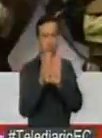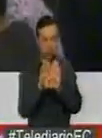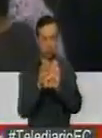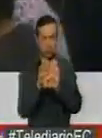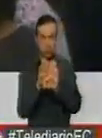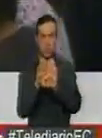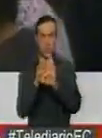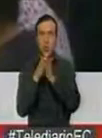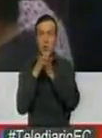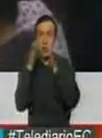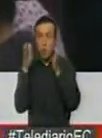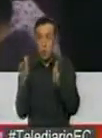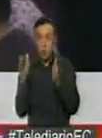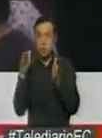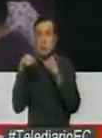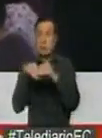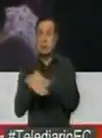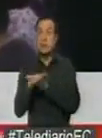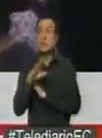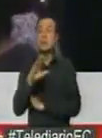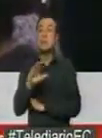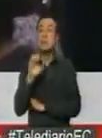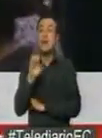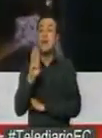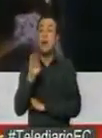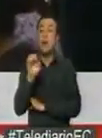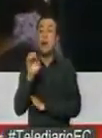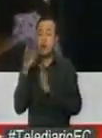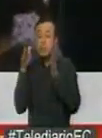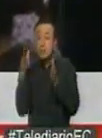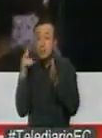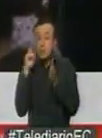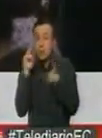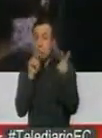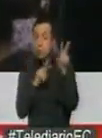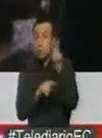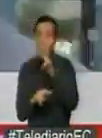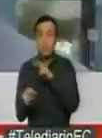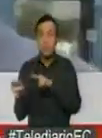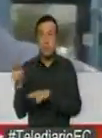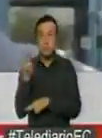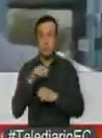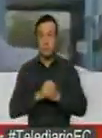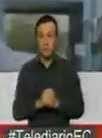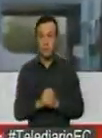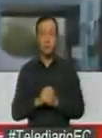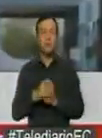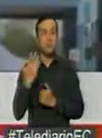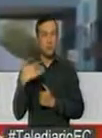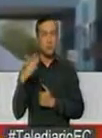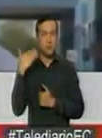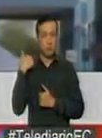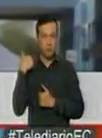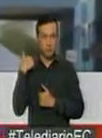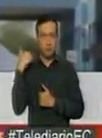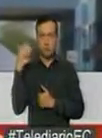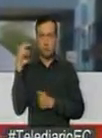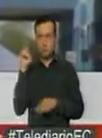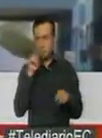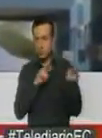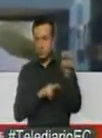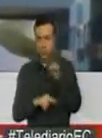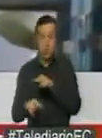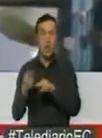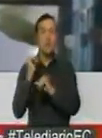de Control Fronterizo CEBAF se mantienen puestos de vigilancia sanitaria. Coordinado, tenemos un puesto de mando unificado aquí con las